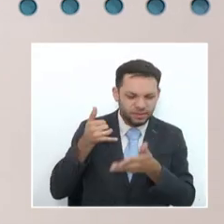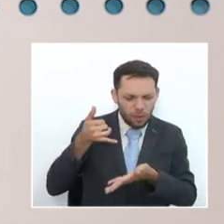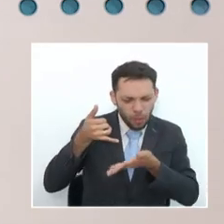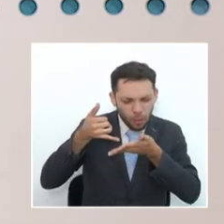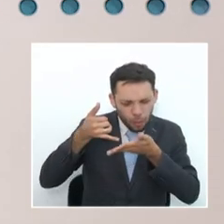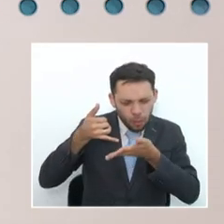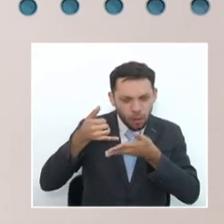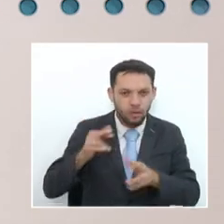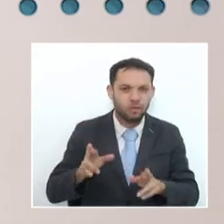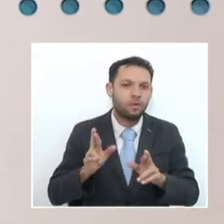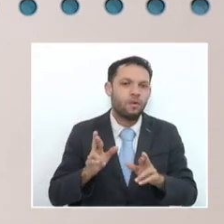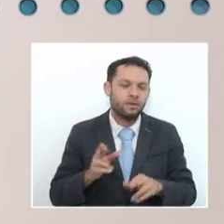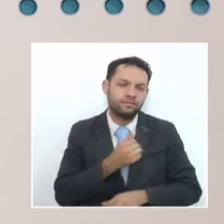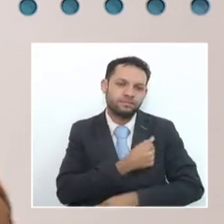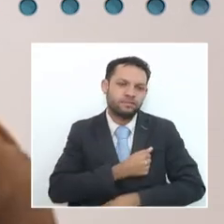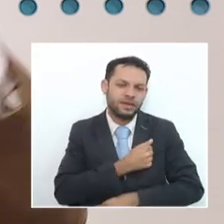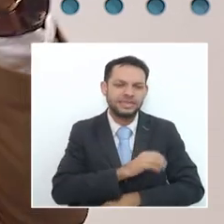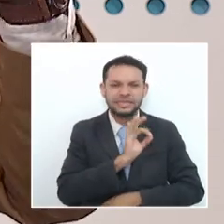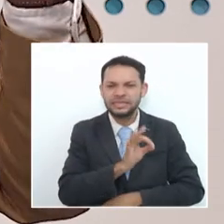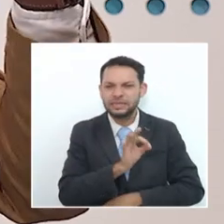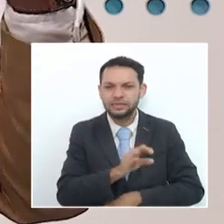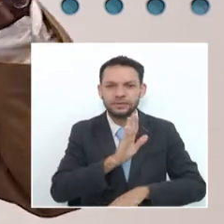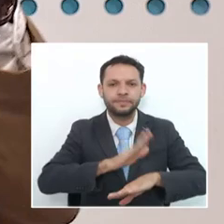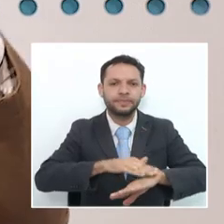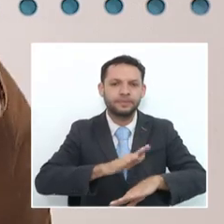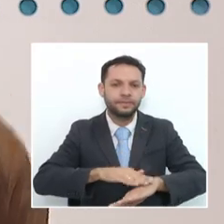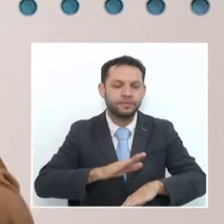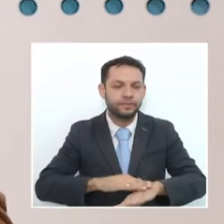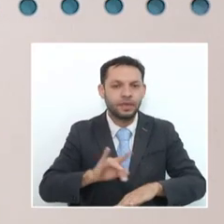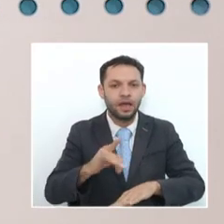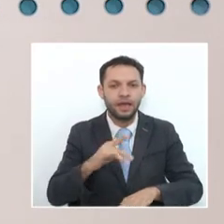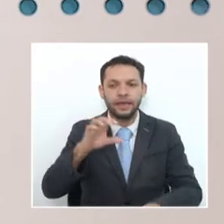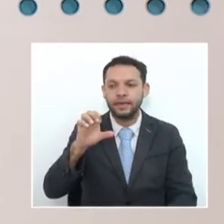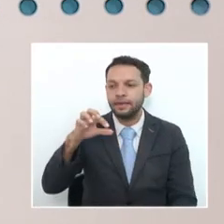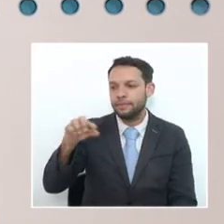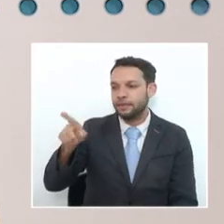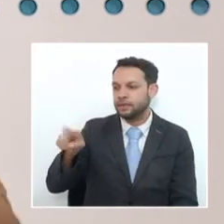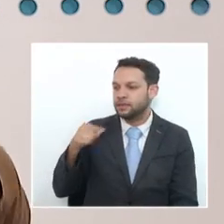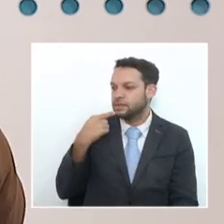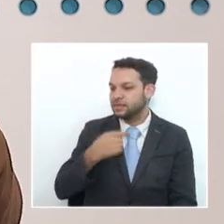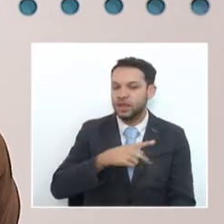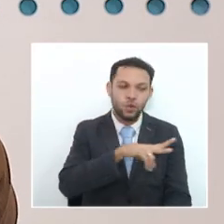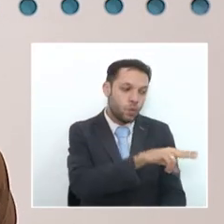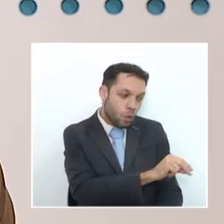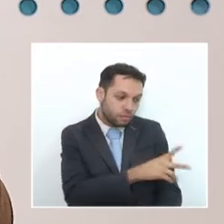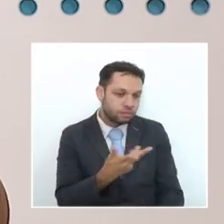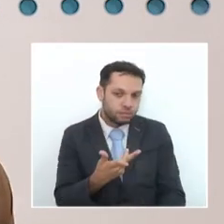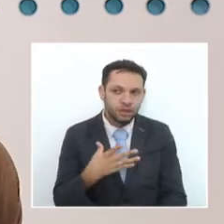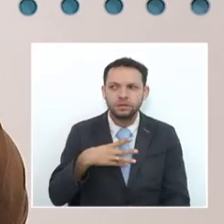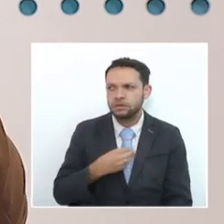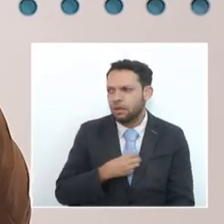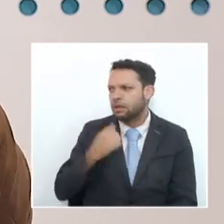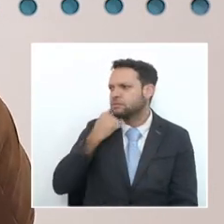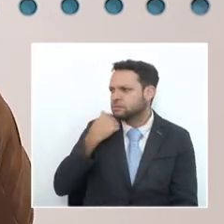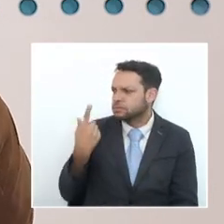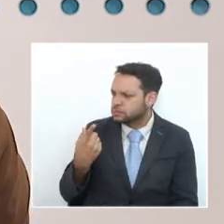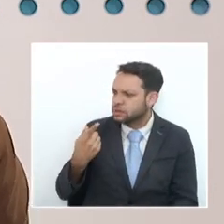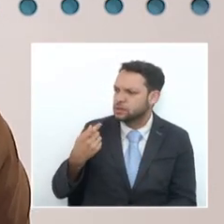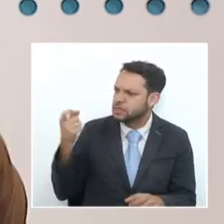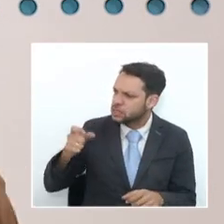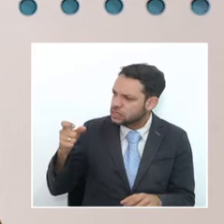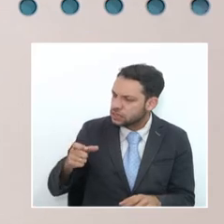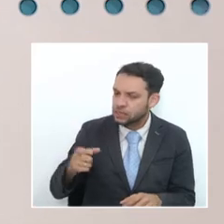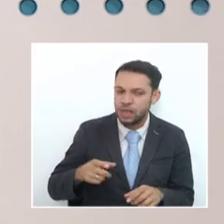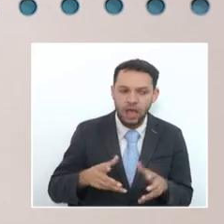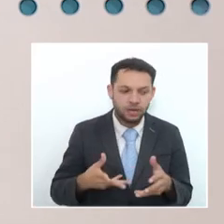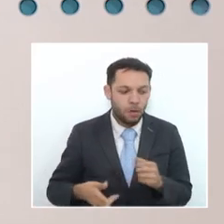por favor, yo siempre les digo a ustedes, así las EPS les digan que no. Porque es que el negocio de las EPS es economizar